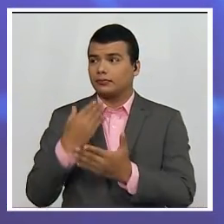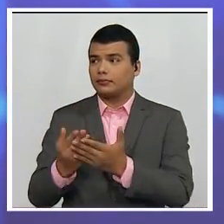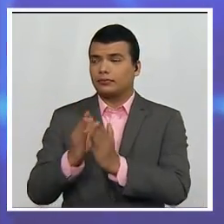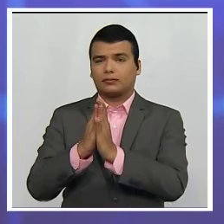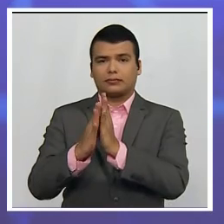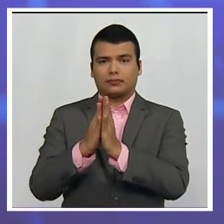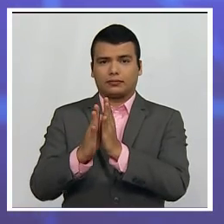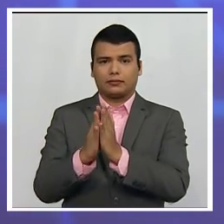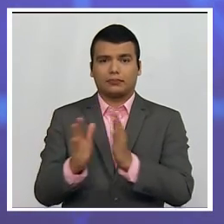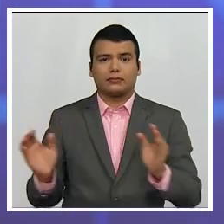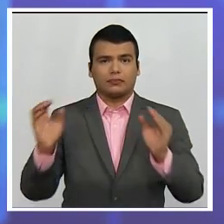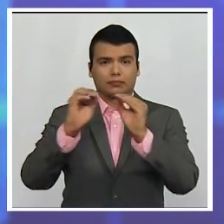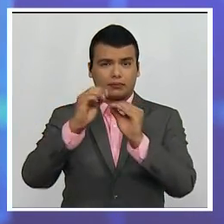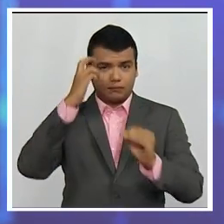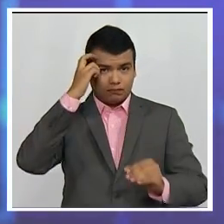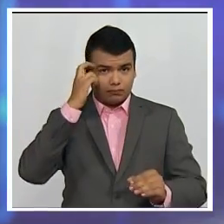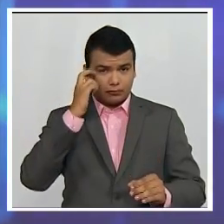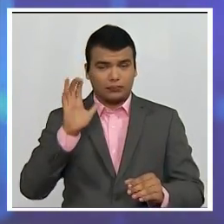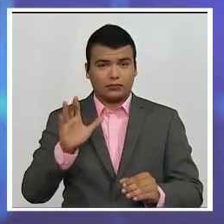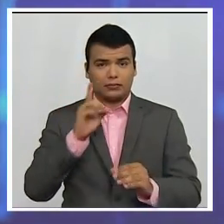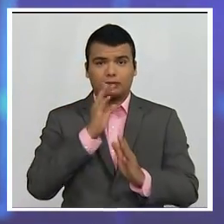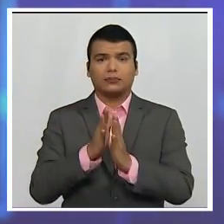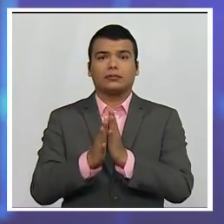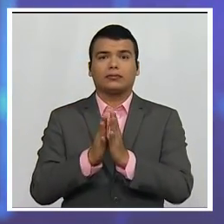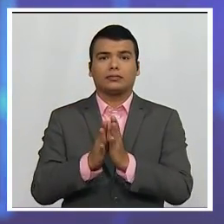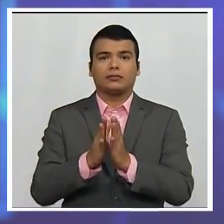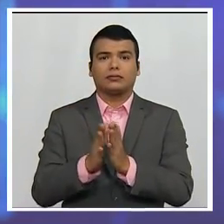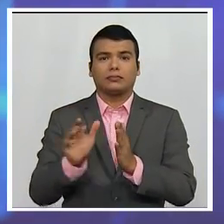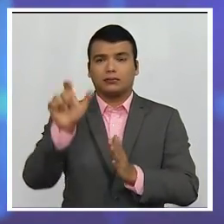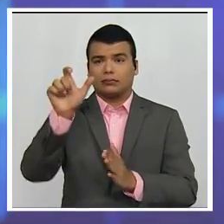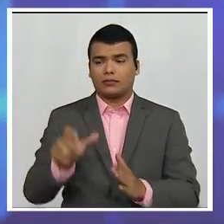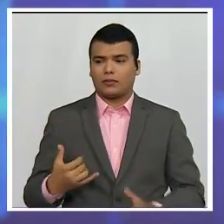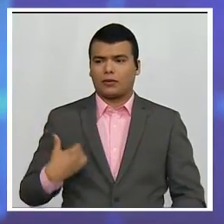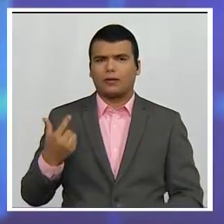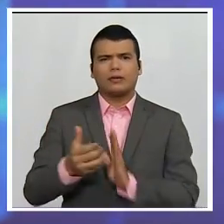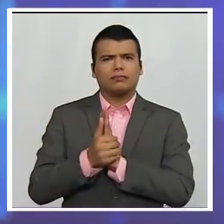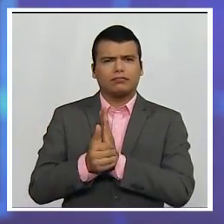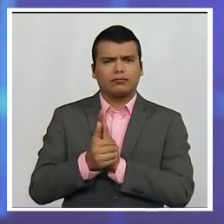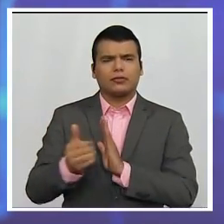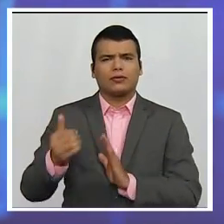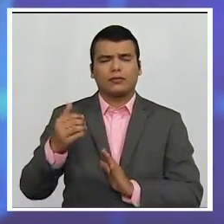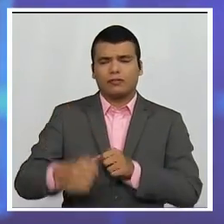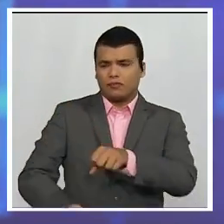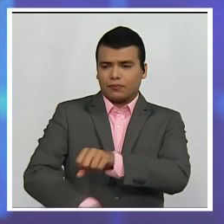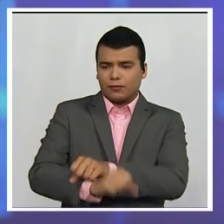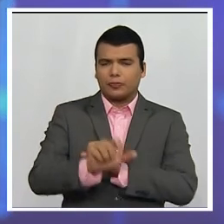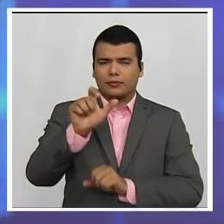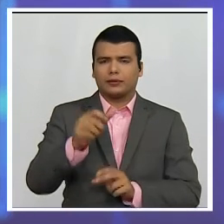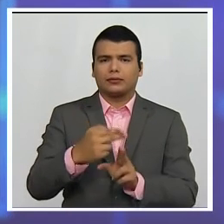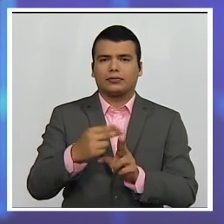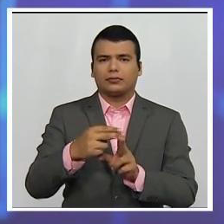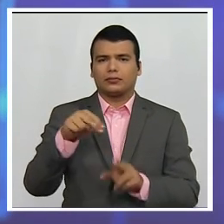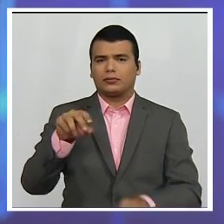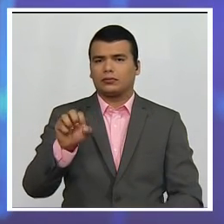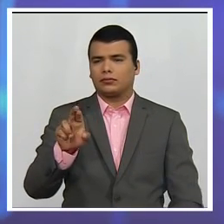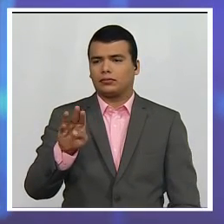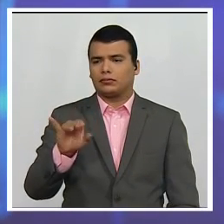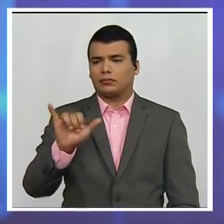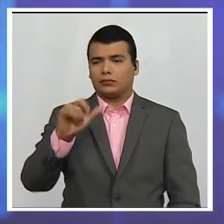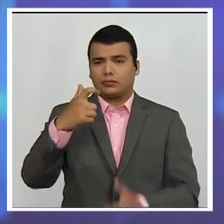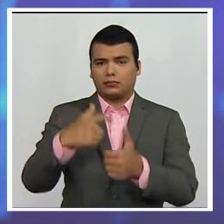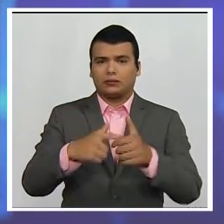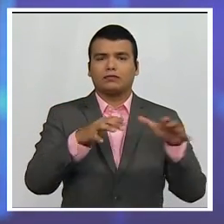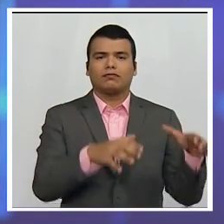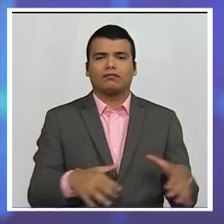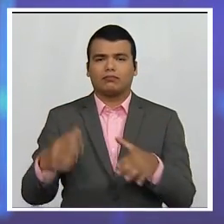información y en el txoko en quibdó fue asesinada una joven promesa del fútbol enormes andrés palacios rentería integrante de la selección